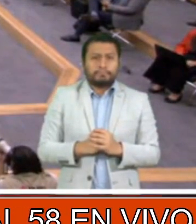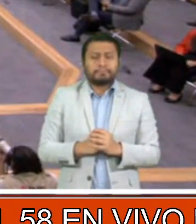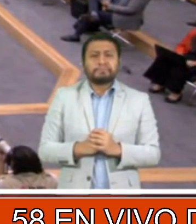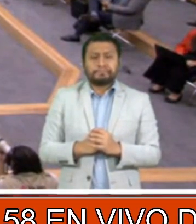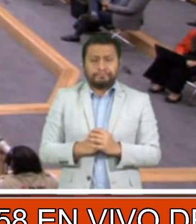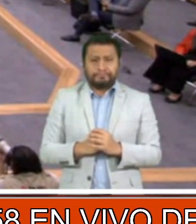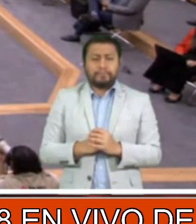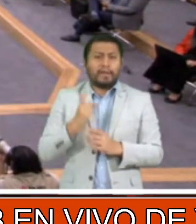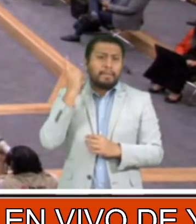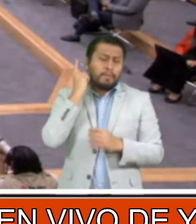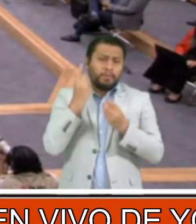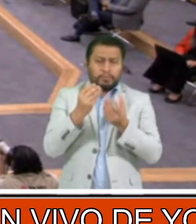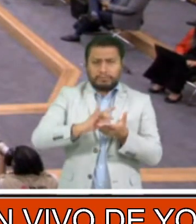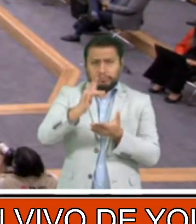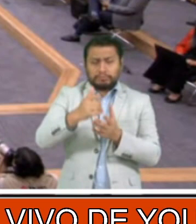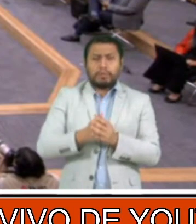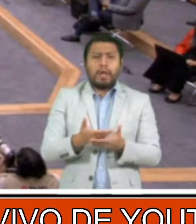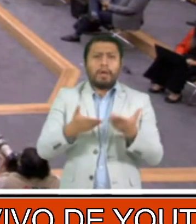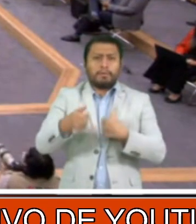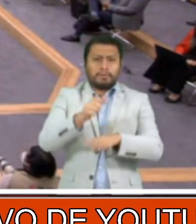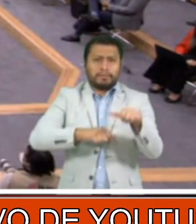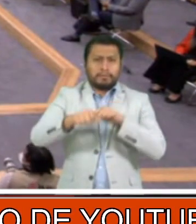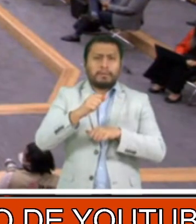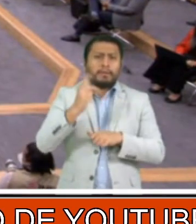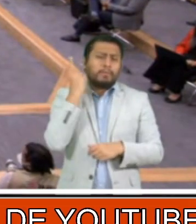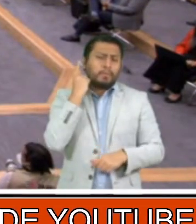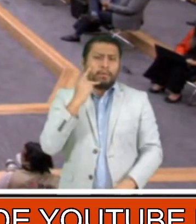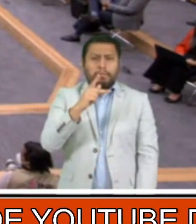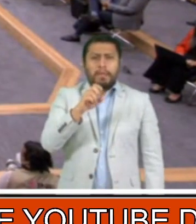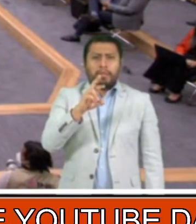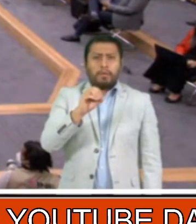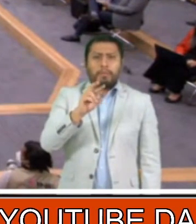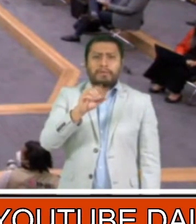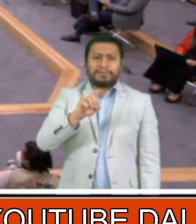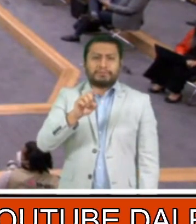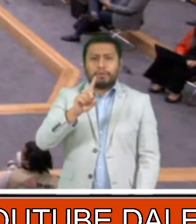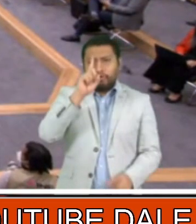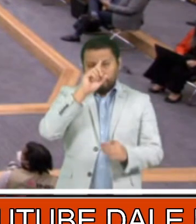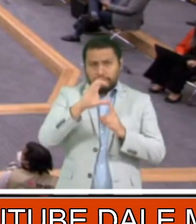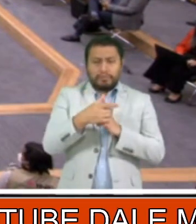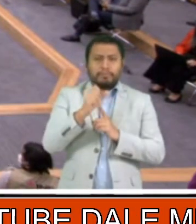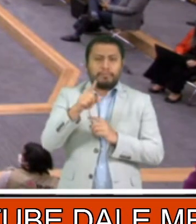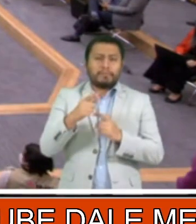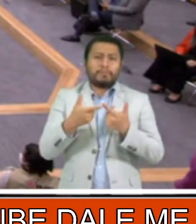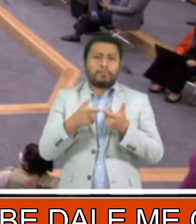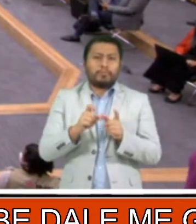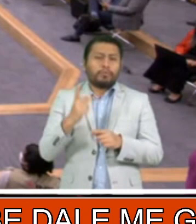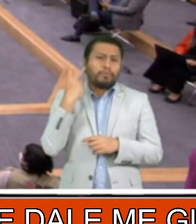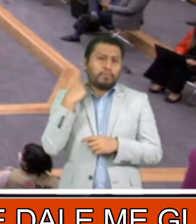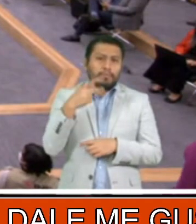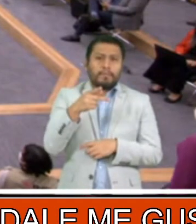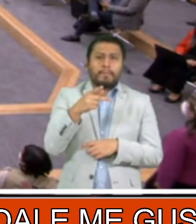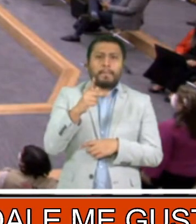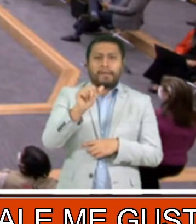Muchas gracias, diputada. Tiene ahora la palabra el diputado Pedro Vázquez, consejero del Poder Legislativo del Partido del Trabajo. Gracias,